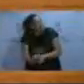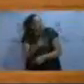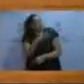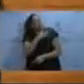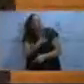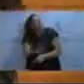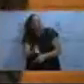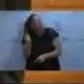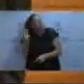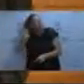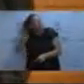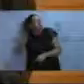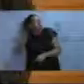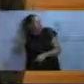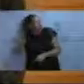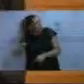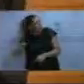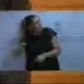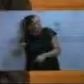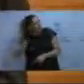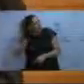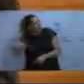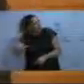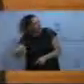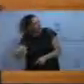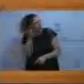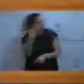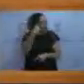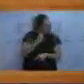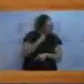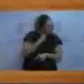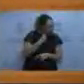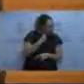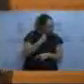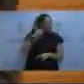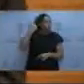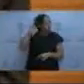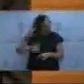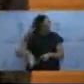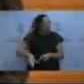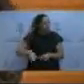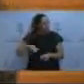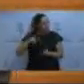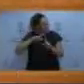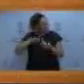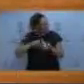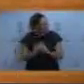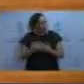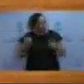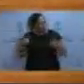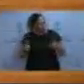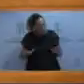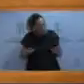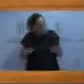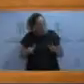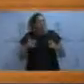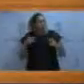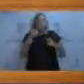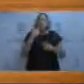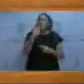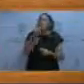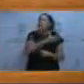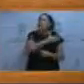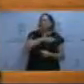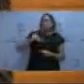usted nos da información y nos riñe. Es decir, es que tiene bemoles la cosa. Mire, yo quiero decirle varias